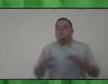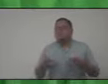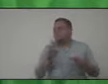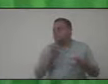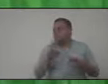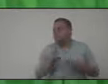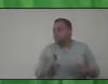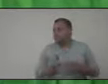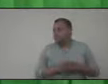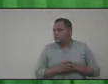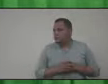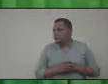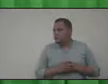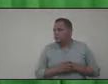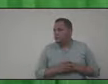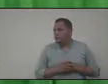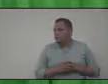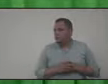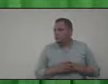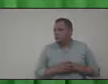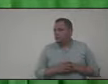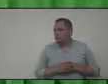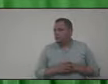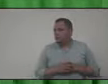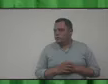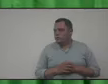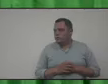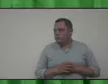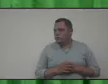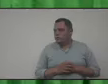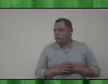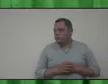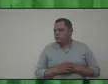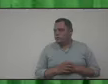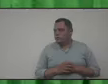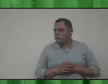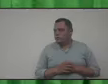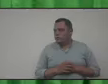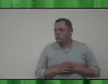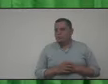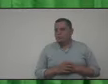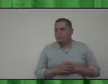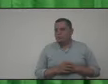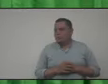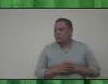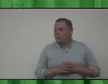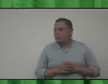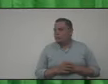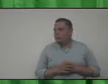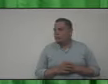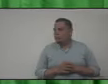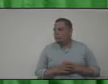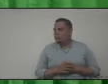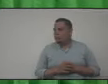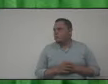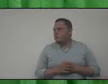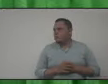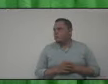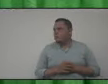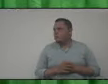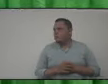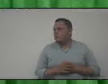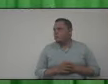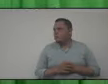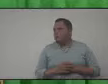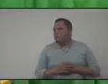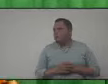tiempo real también. Y ya, ok. Ah, don Pedro decía, don Pedro. Y cerraríamos entonces